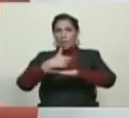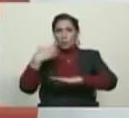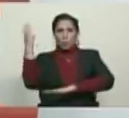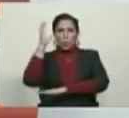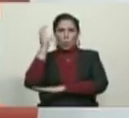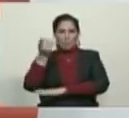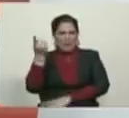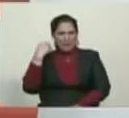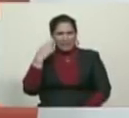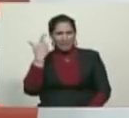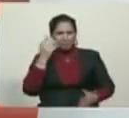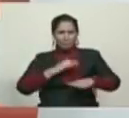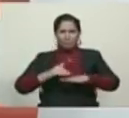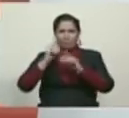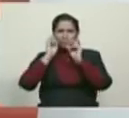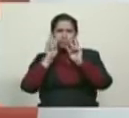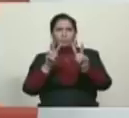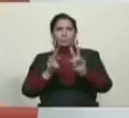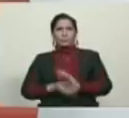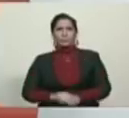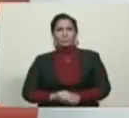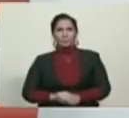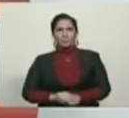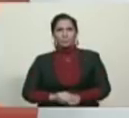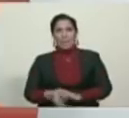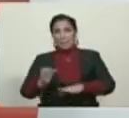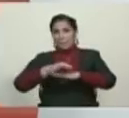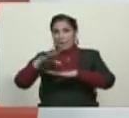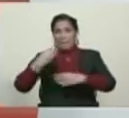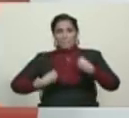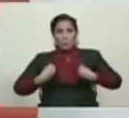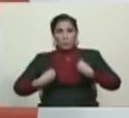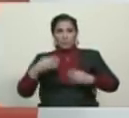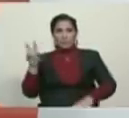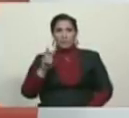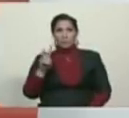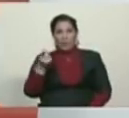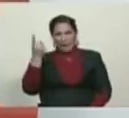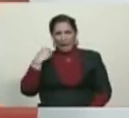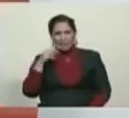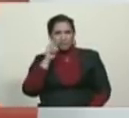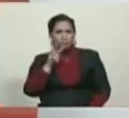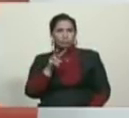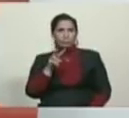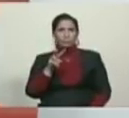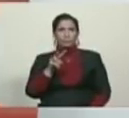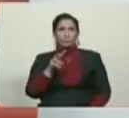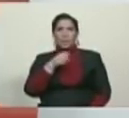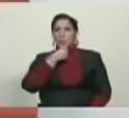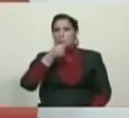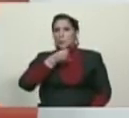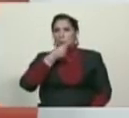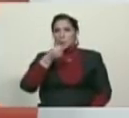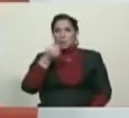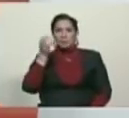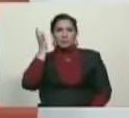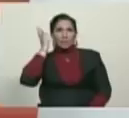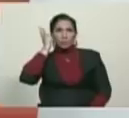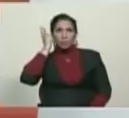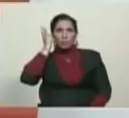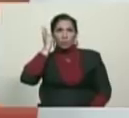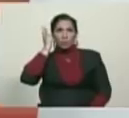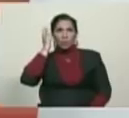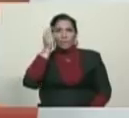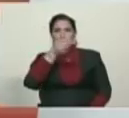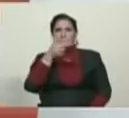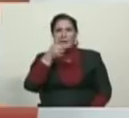pasaron. Dejar de preocuparse por Venezuela. Ayer me pasaron las declaraciones de una señora que le mataron